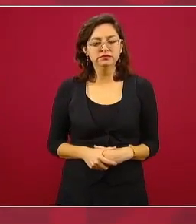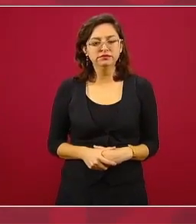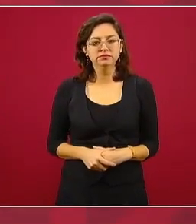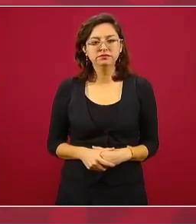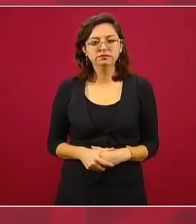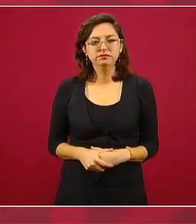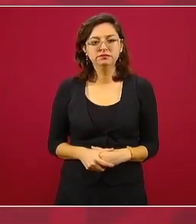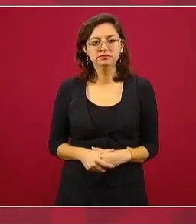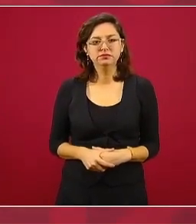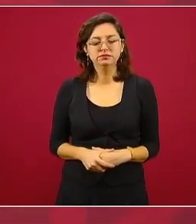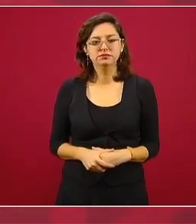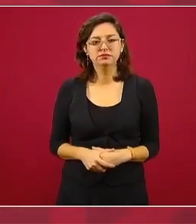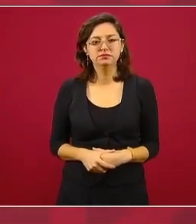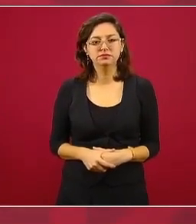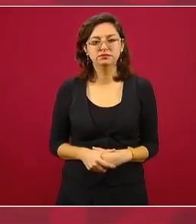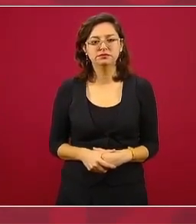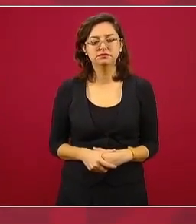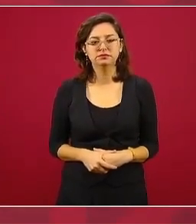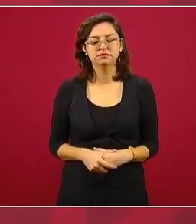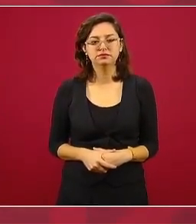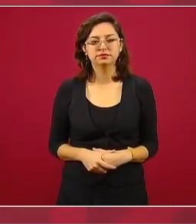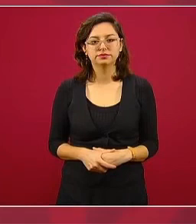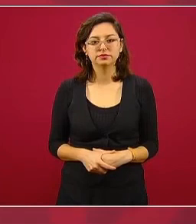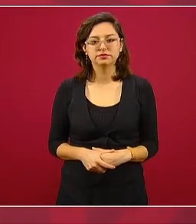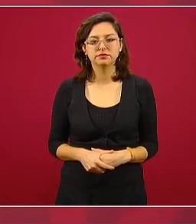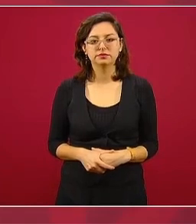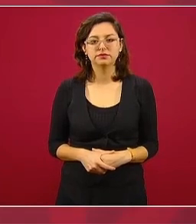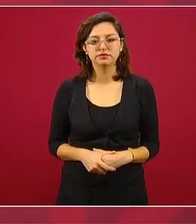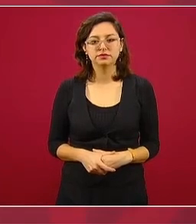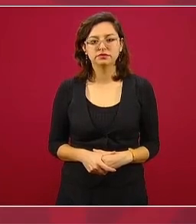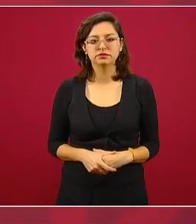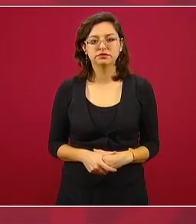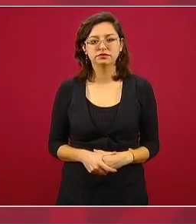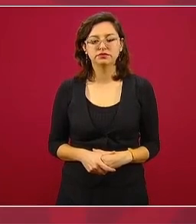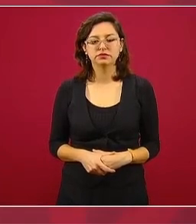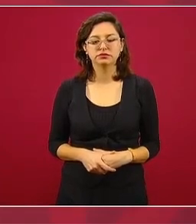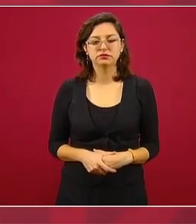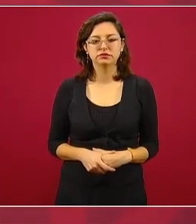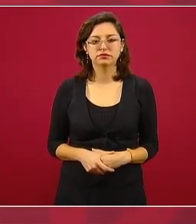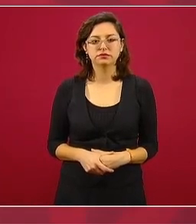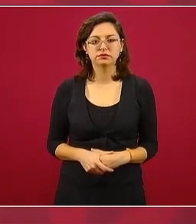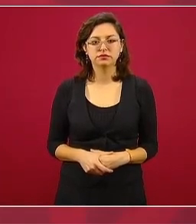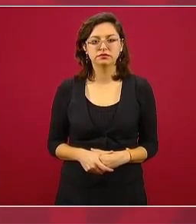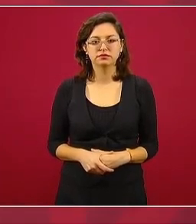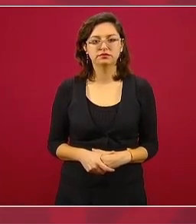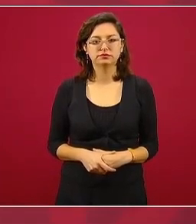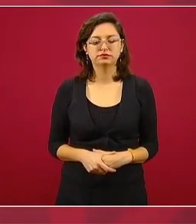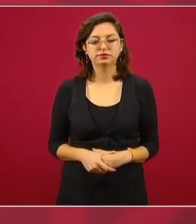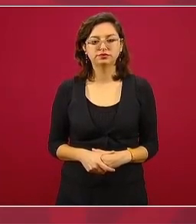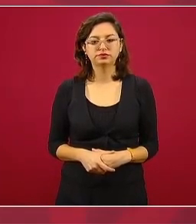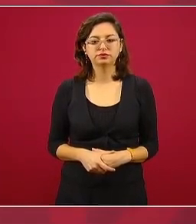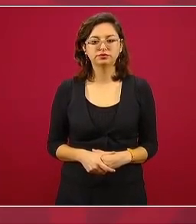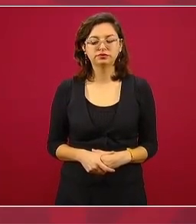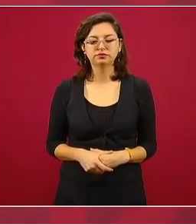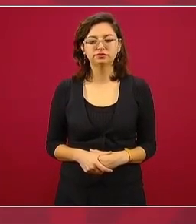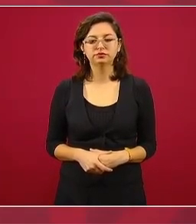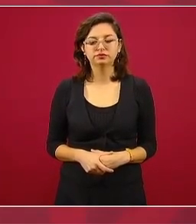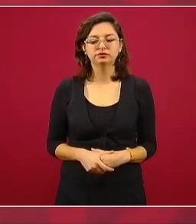ya está el tema en la